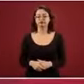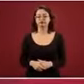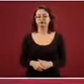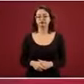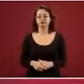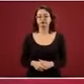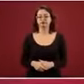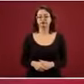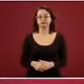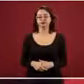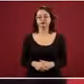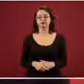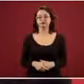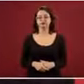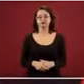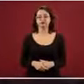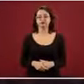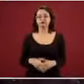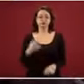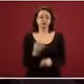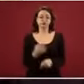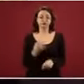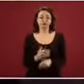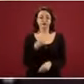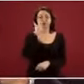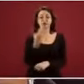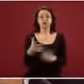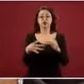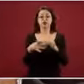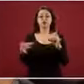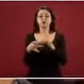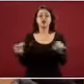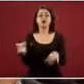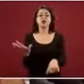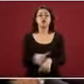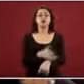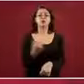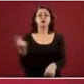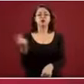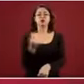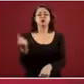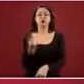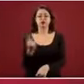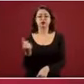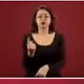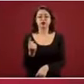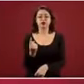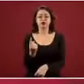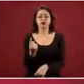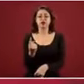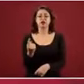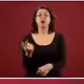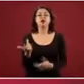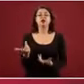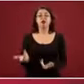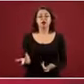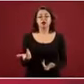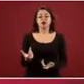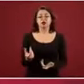Esto lo comento porque en las primeras 1,350